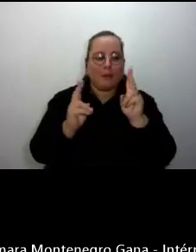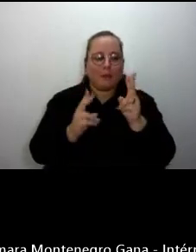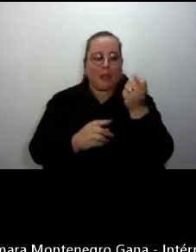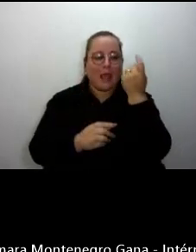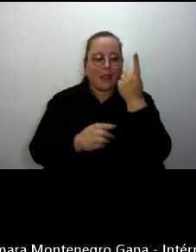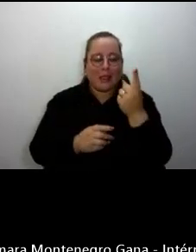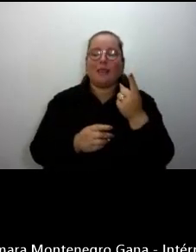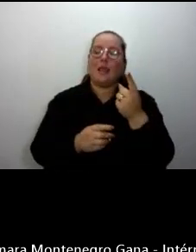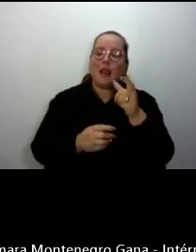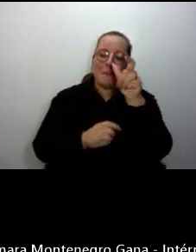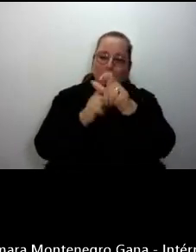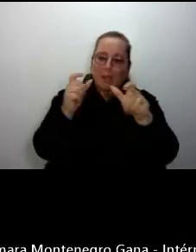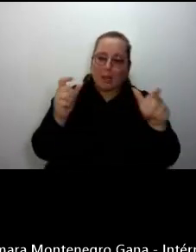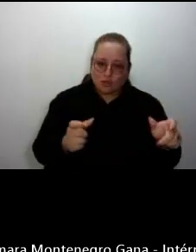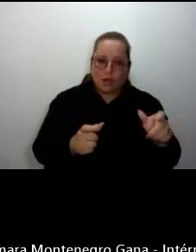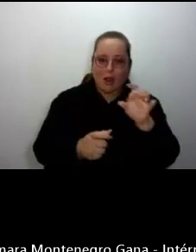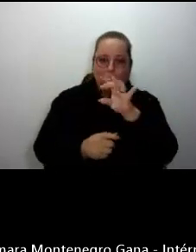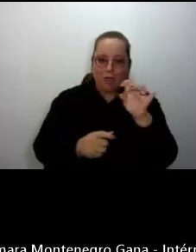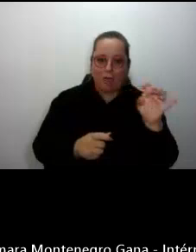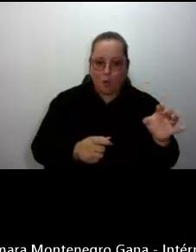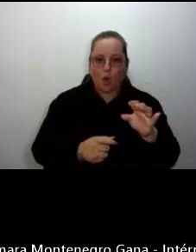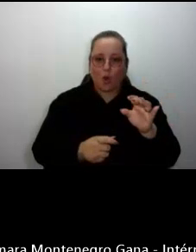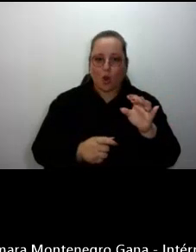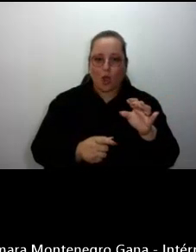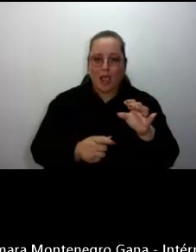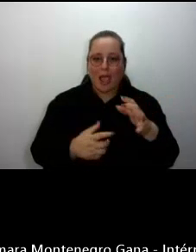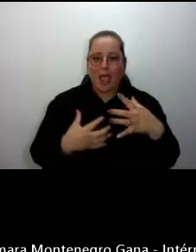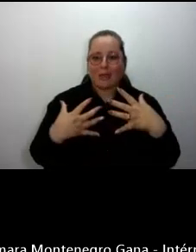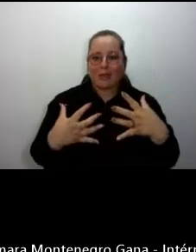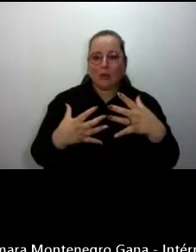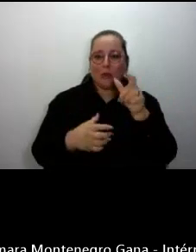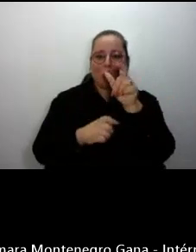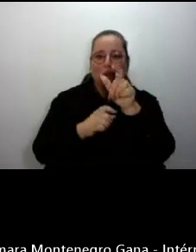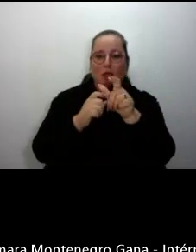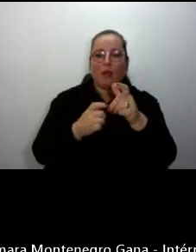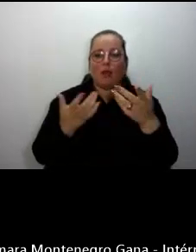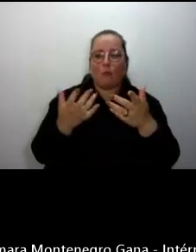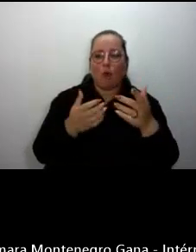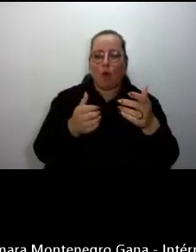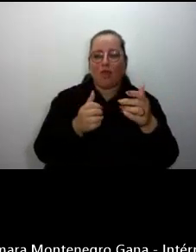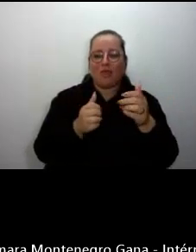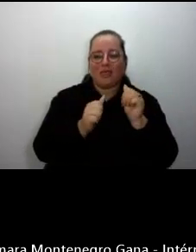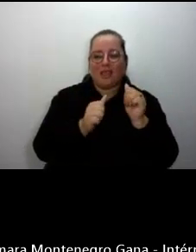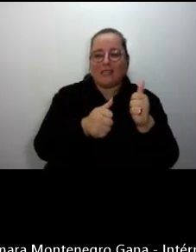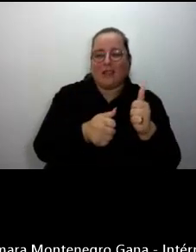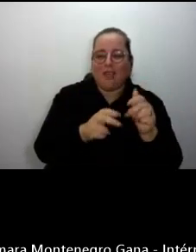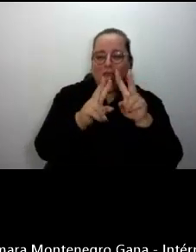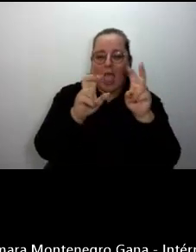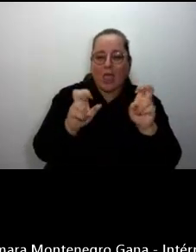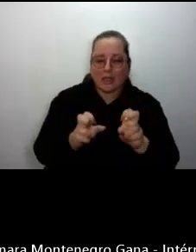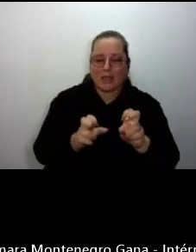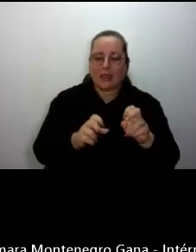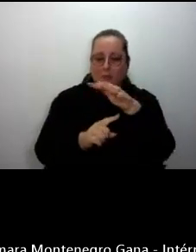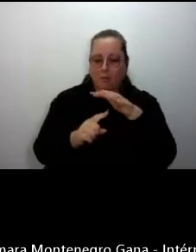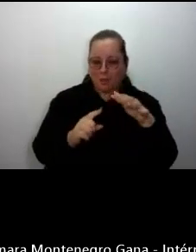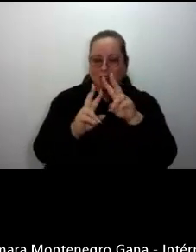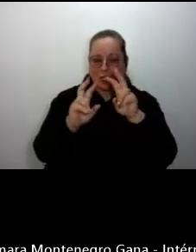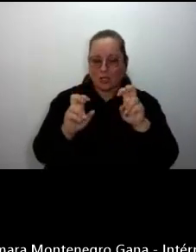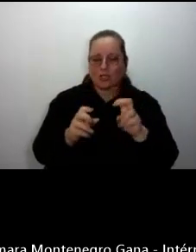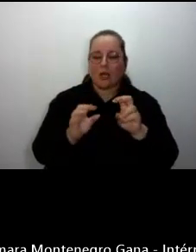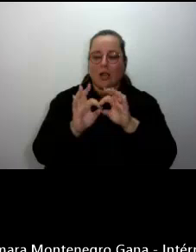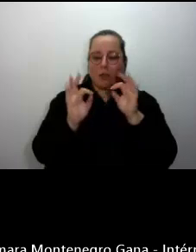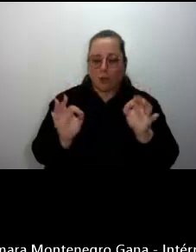las conductas que se pueden entender, ¿verdad?, por las otras personas como conductas desafiantes en el contexto educativo. Ahora, este